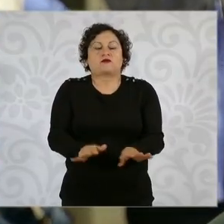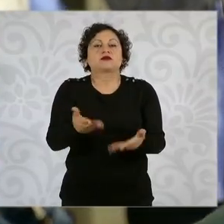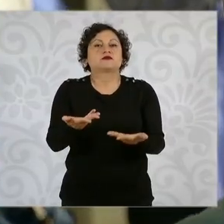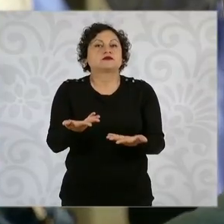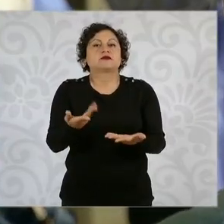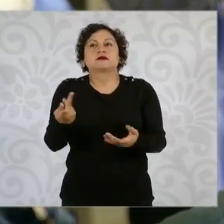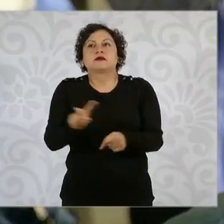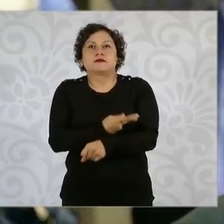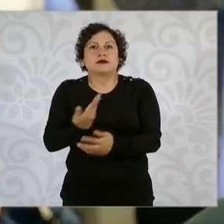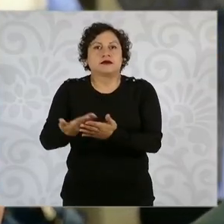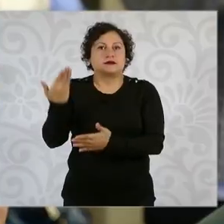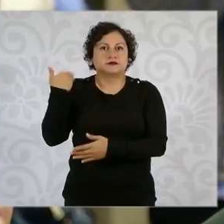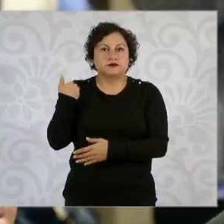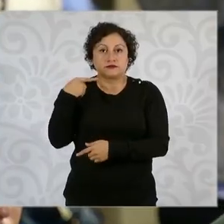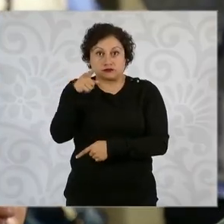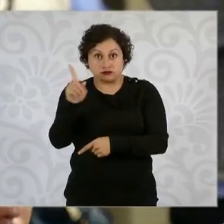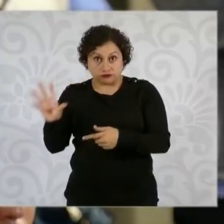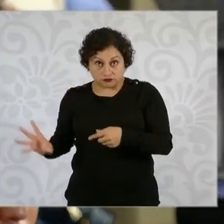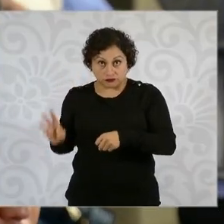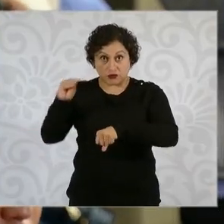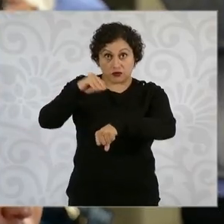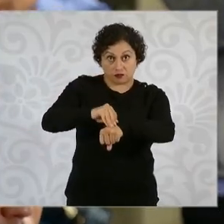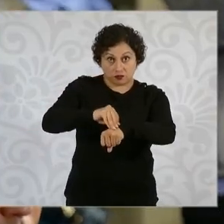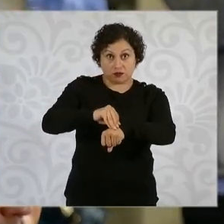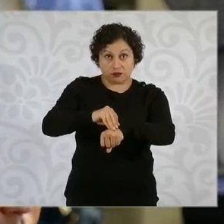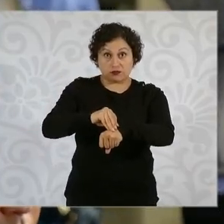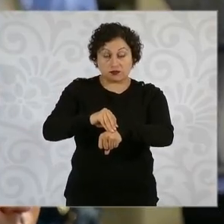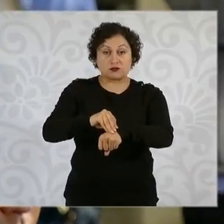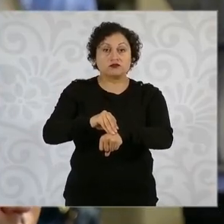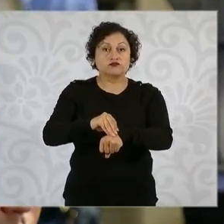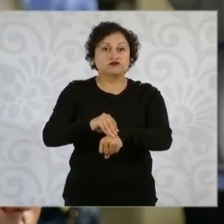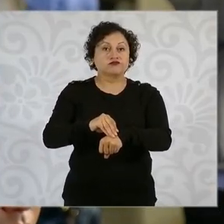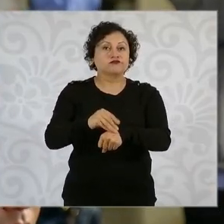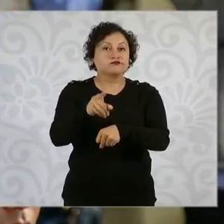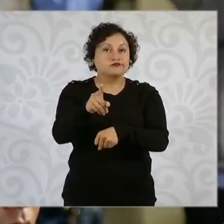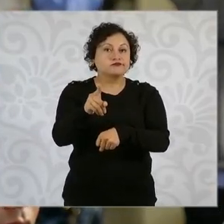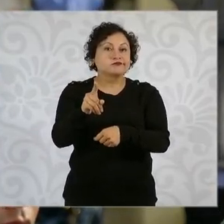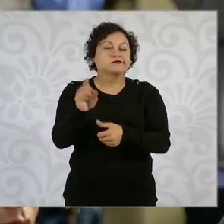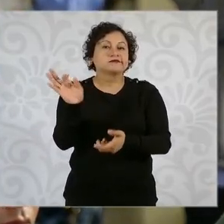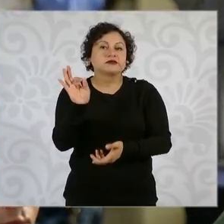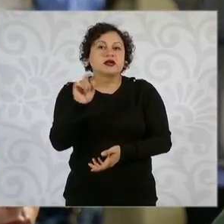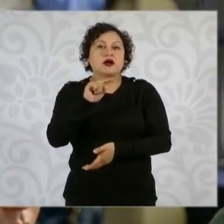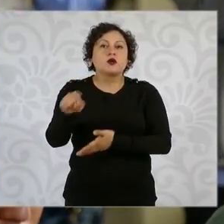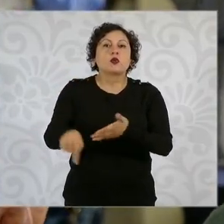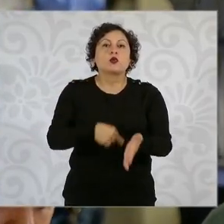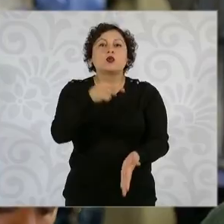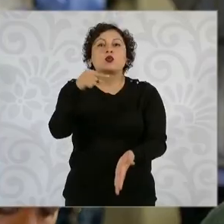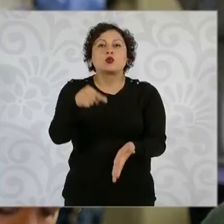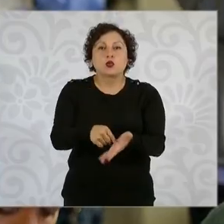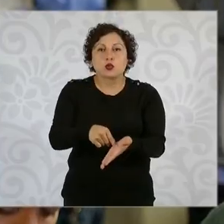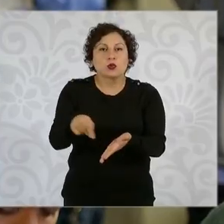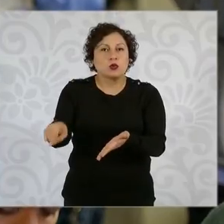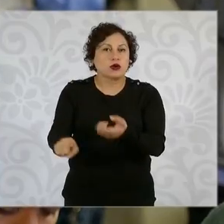si obviamente lo va a incluir dentro de uno de los lugares pues más, digamos que problemáticos